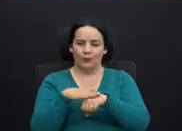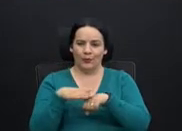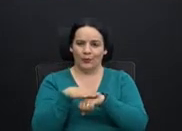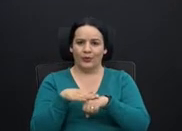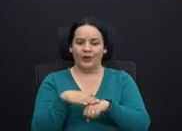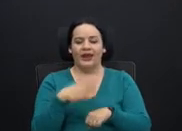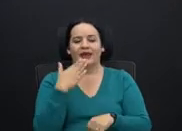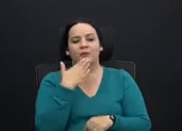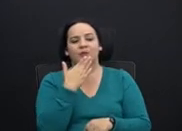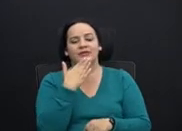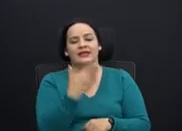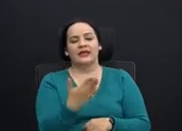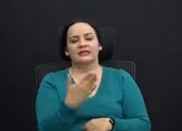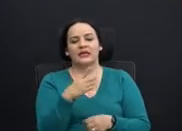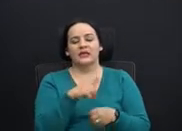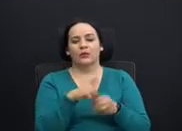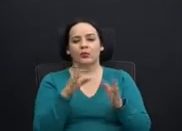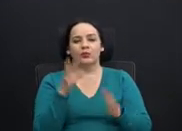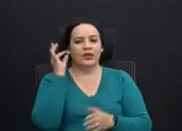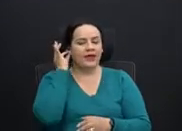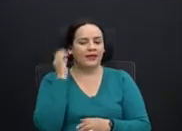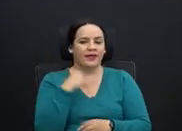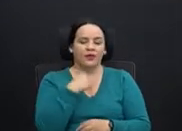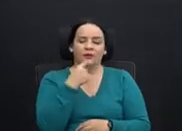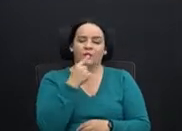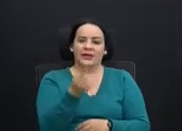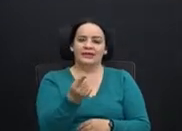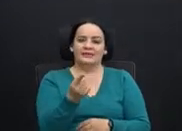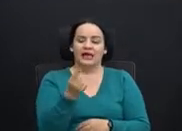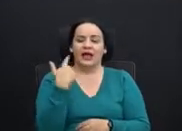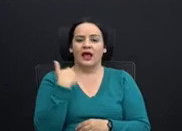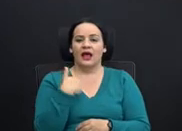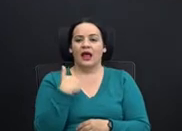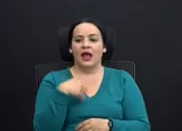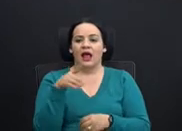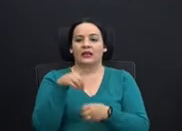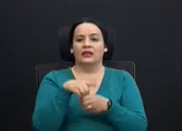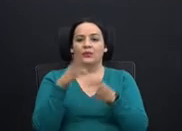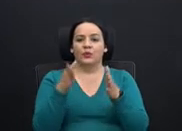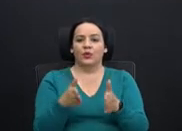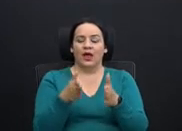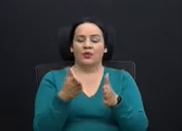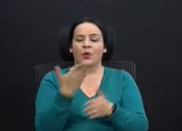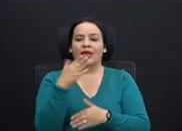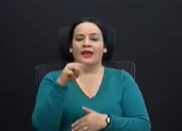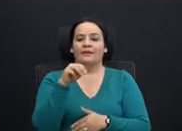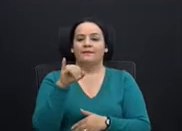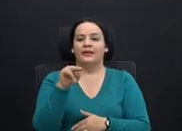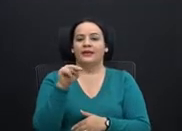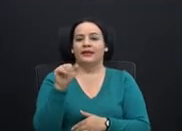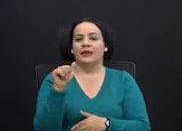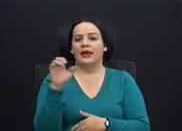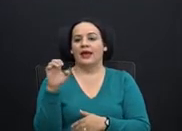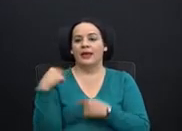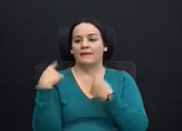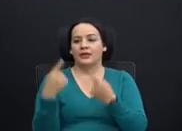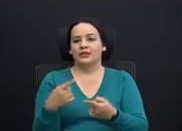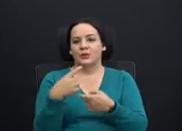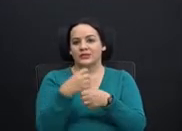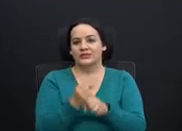Sí, muchas gracias, señora diputada. Le decía al señor diputado que el MINAE ha venido haciendo un